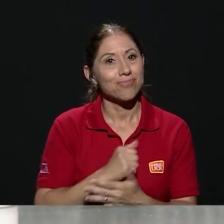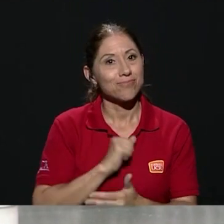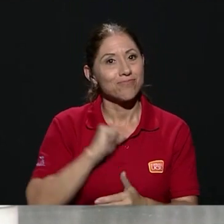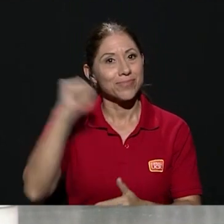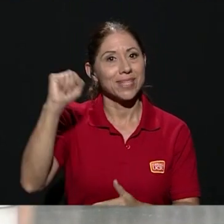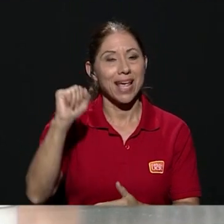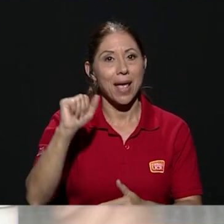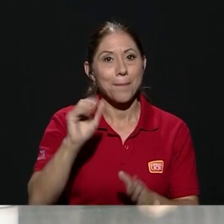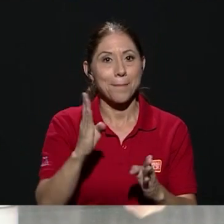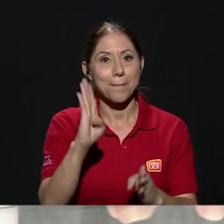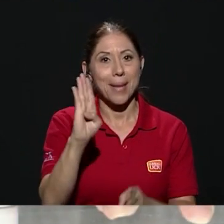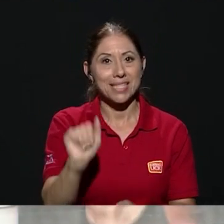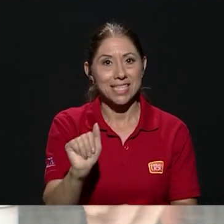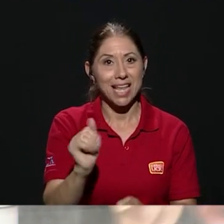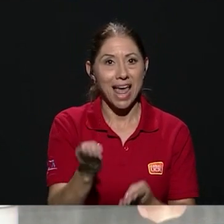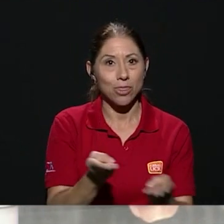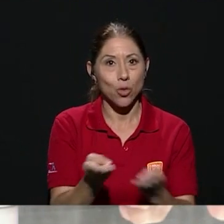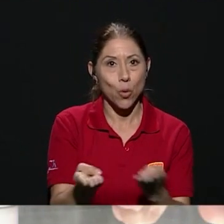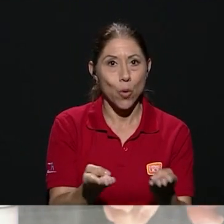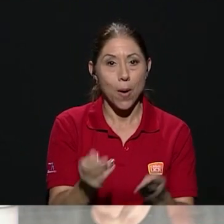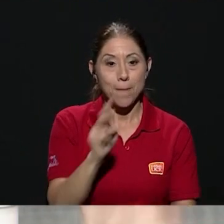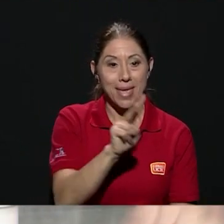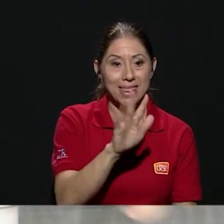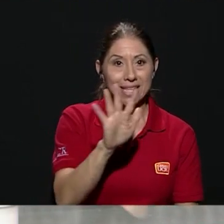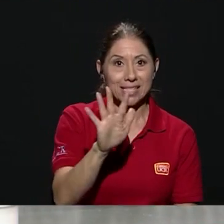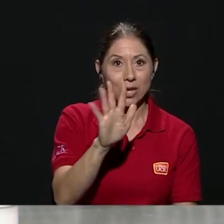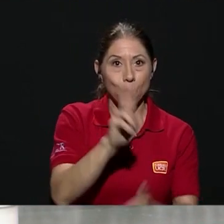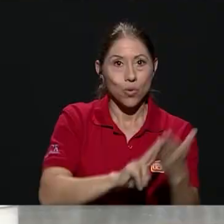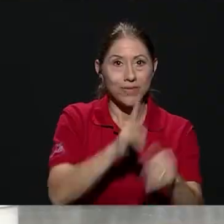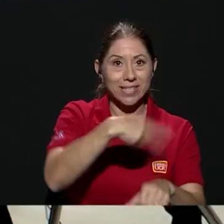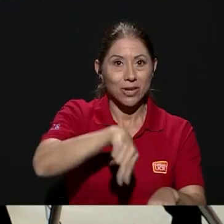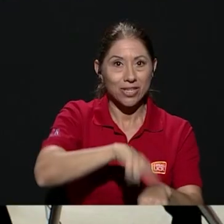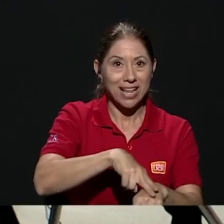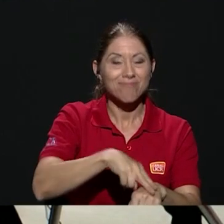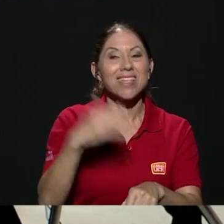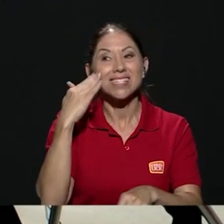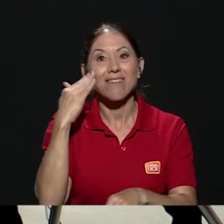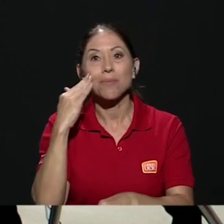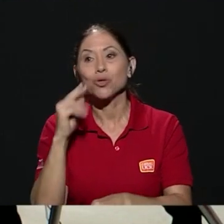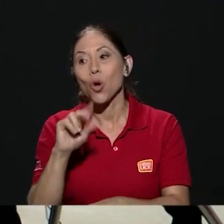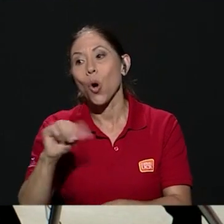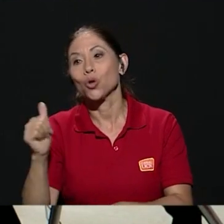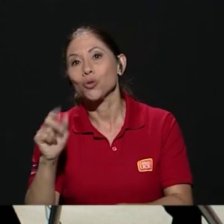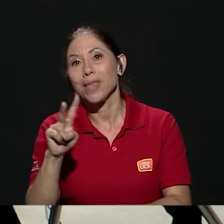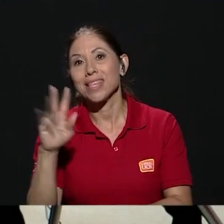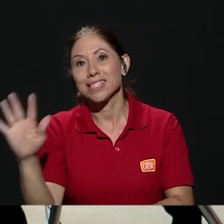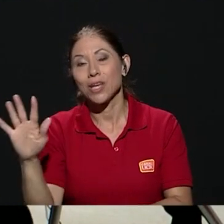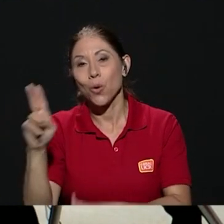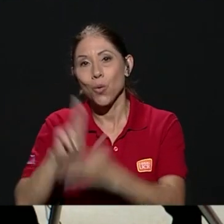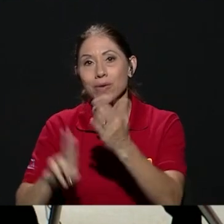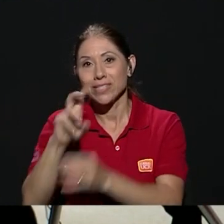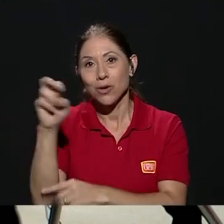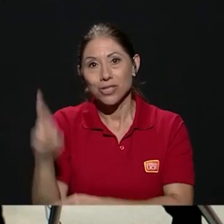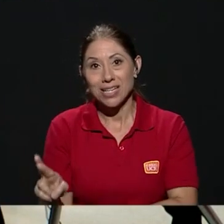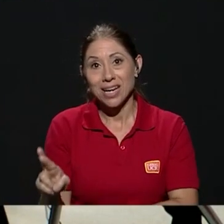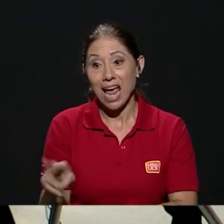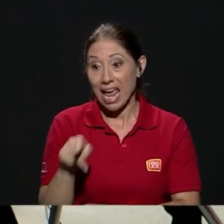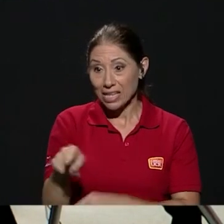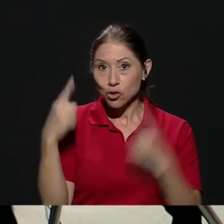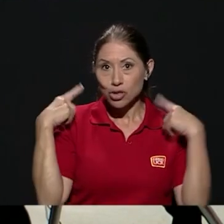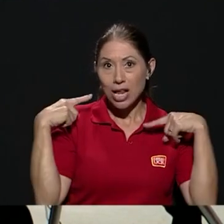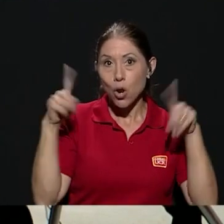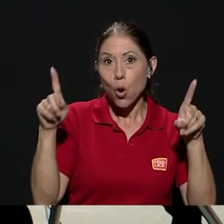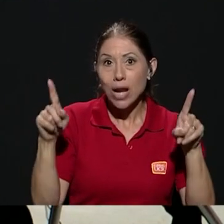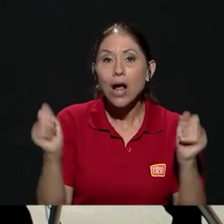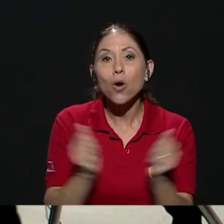Universidad Nacional y sabemos que casi los otros 25 ingresaron a la Universidad de Costa Rica. Son logros que sin los directores, sin